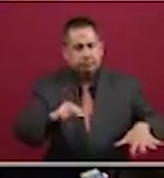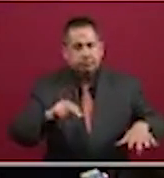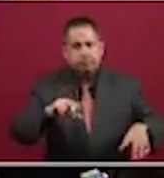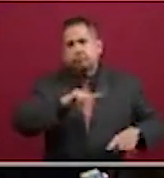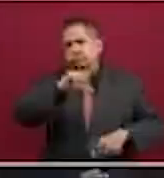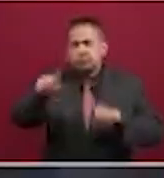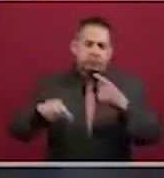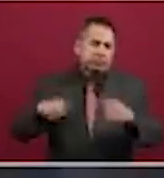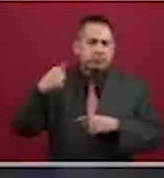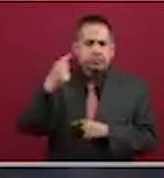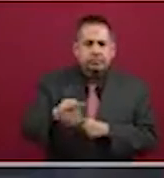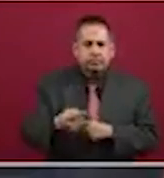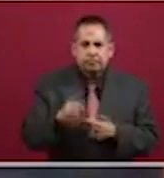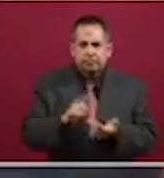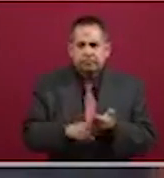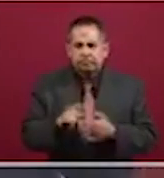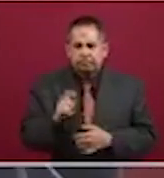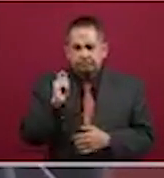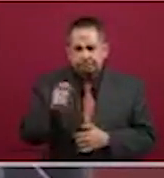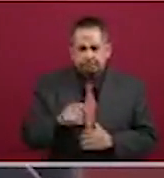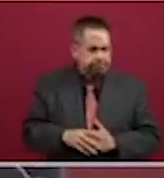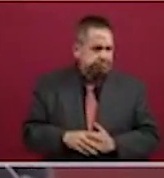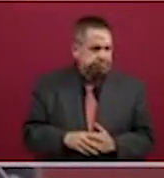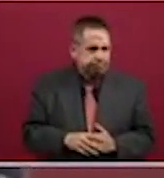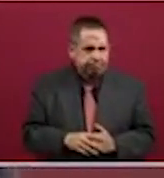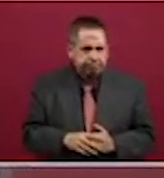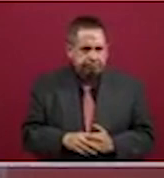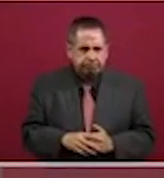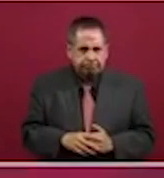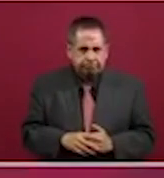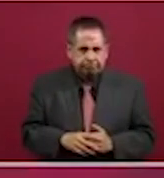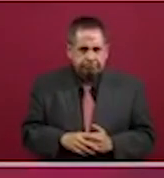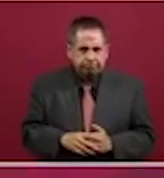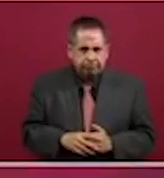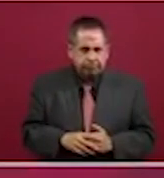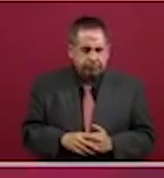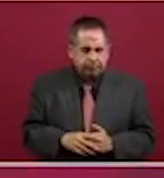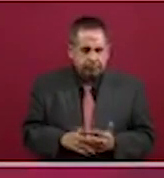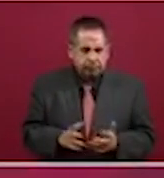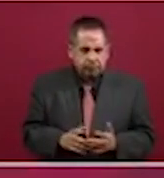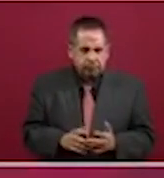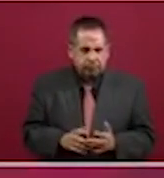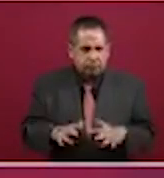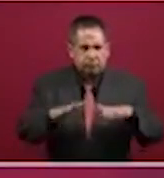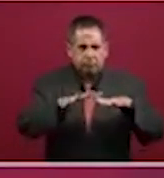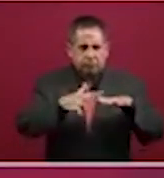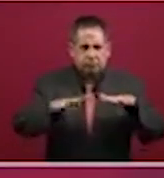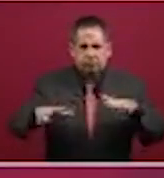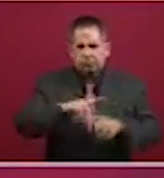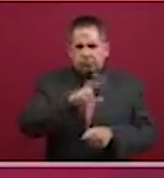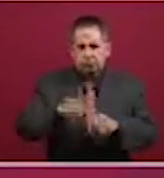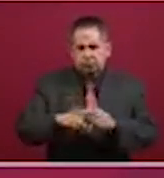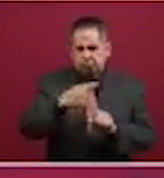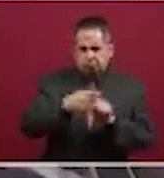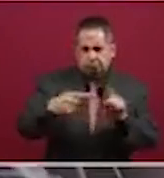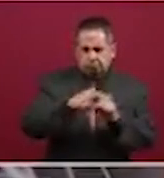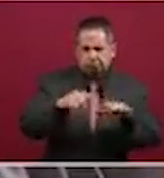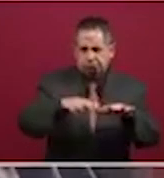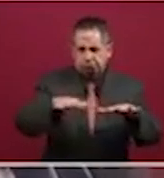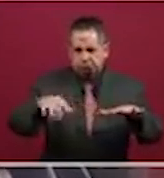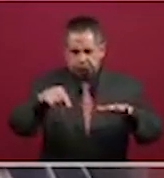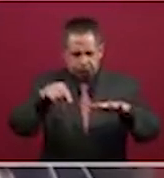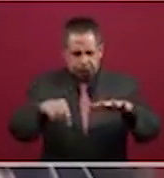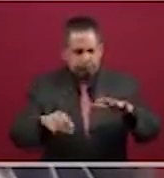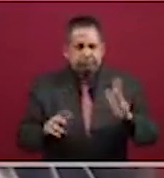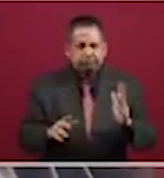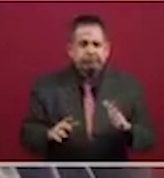después este aguas someras lo de aguas